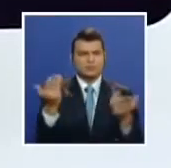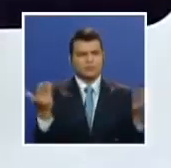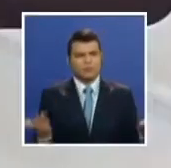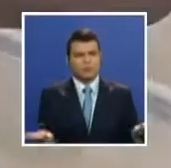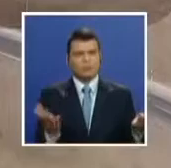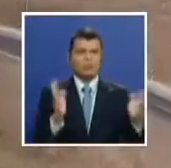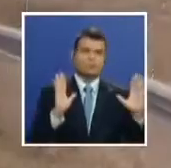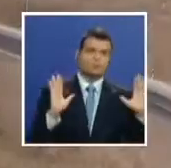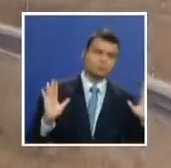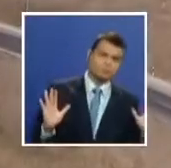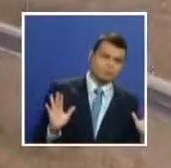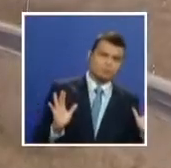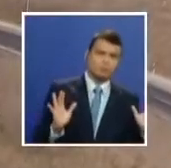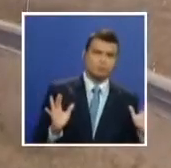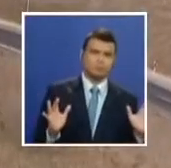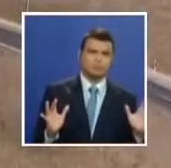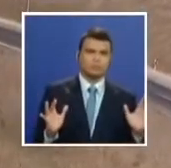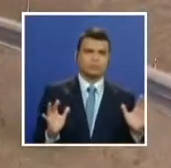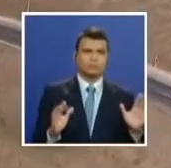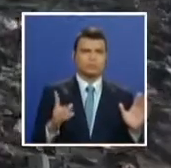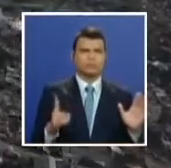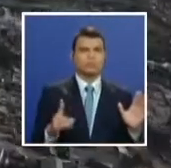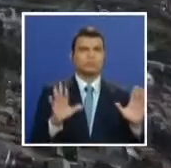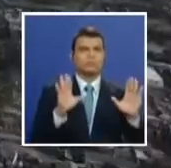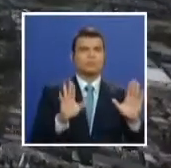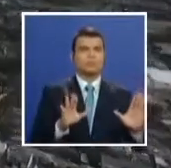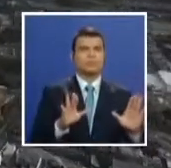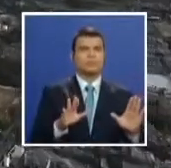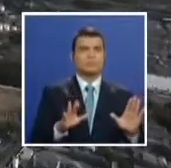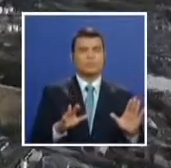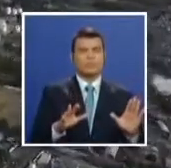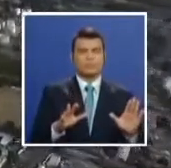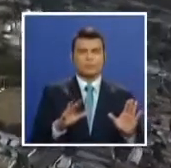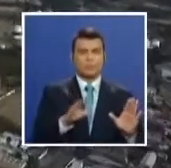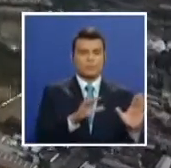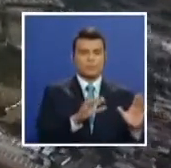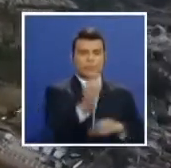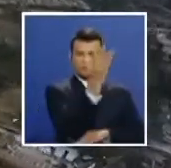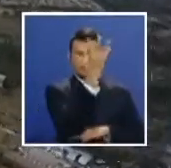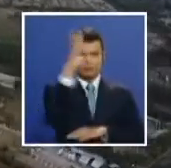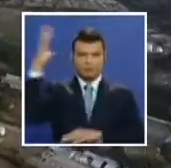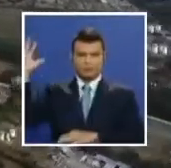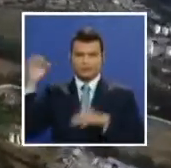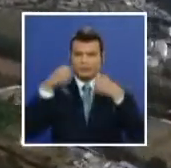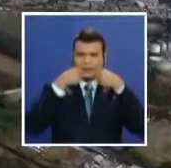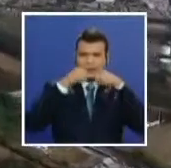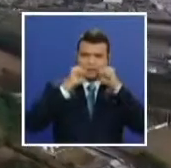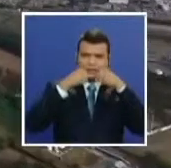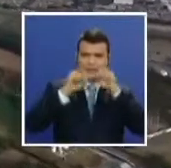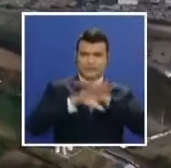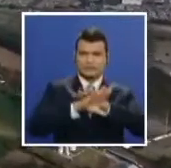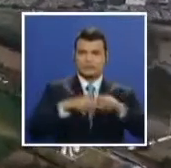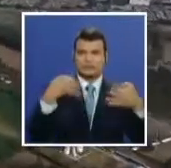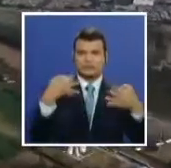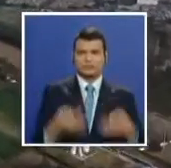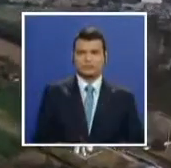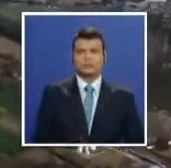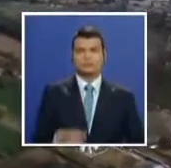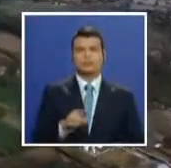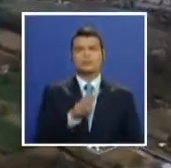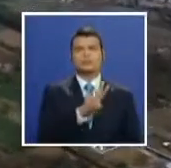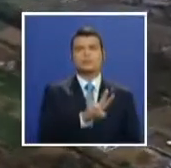pues lo único cierto es que estos cultivos de caña de azúcar que ustedes están viendo en imágenes pues representan en por lo menos